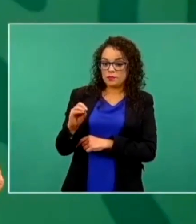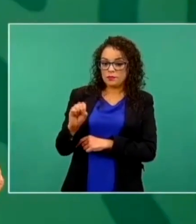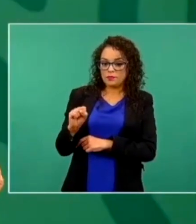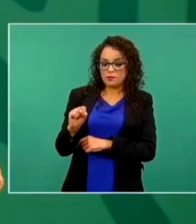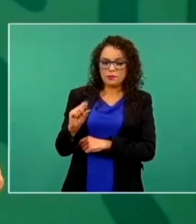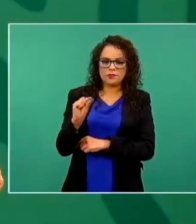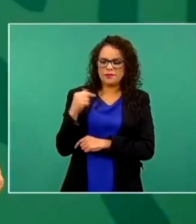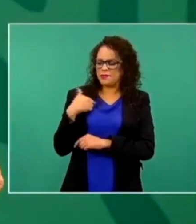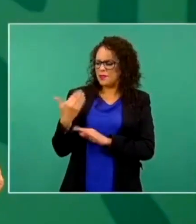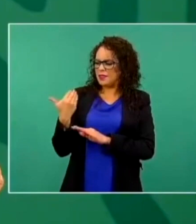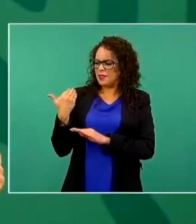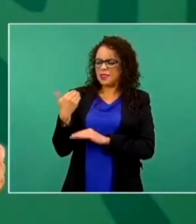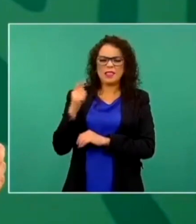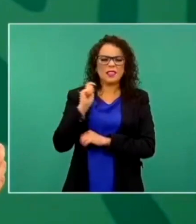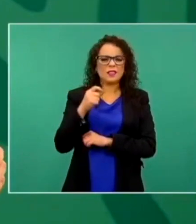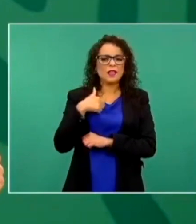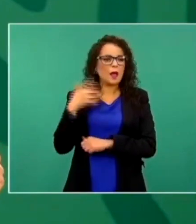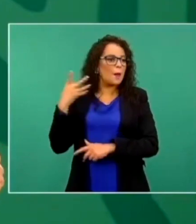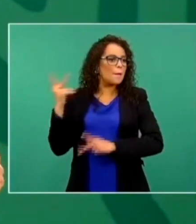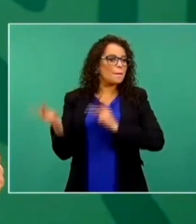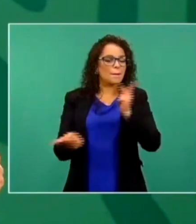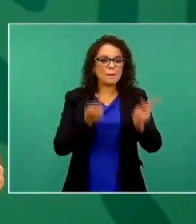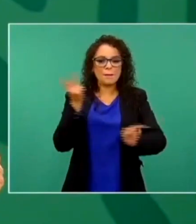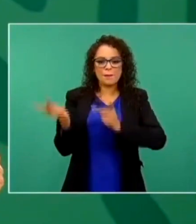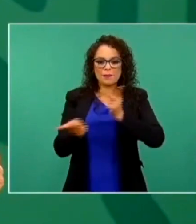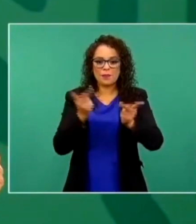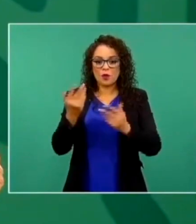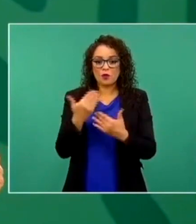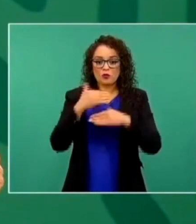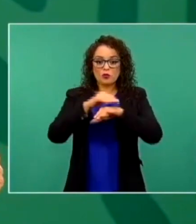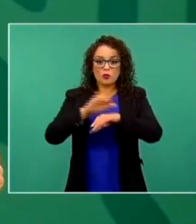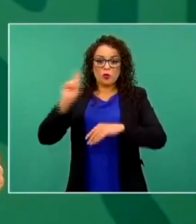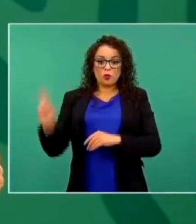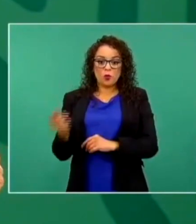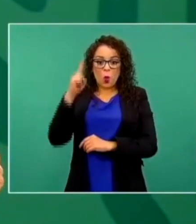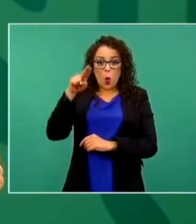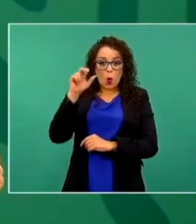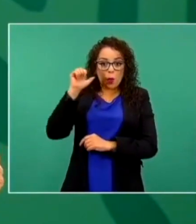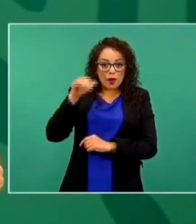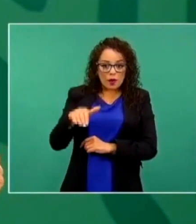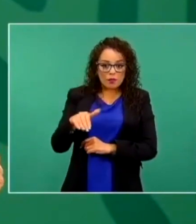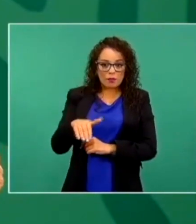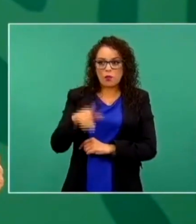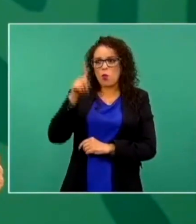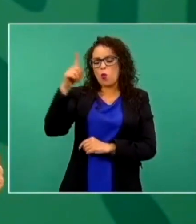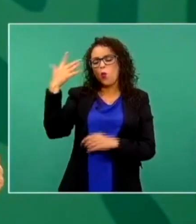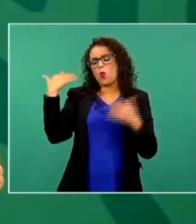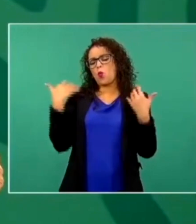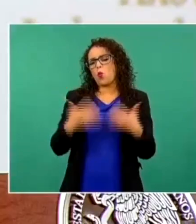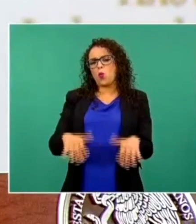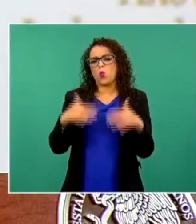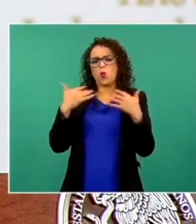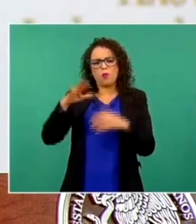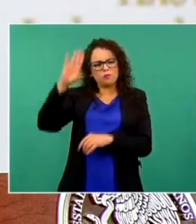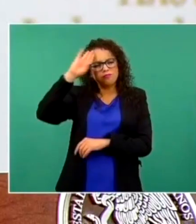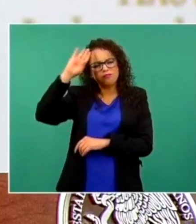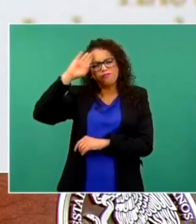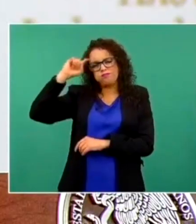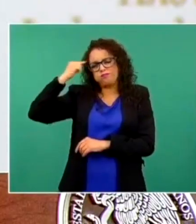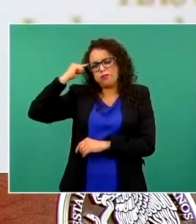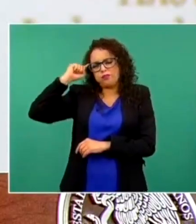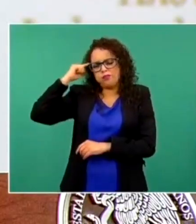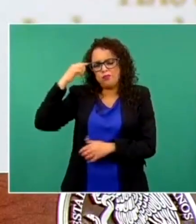Estoy absolutamente seguro de que eso fue lo que sucedió en todo el periodo neoliberal. Se llenaron